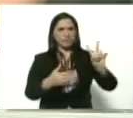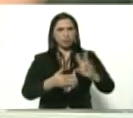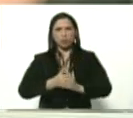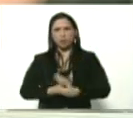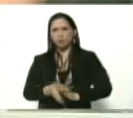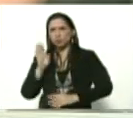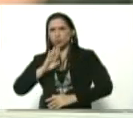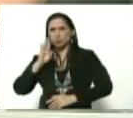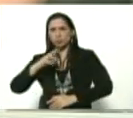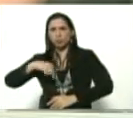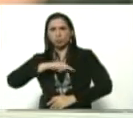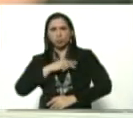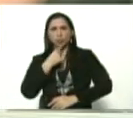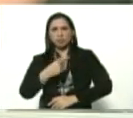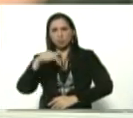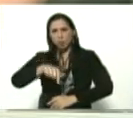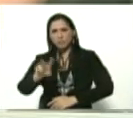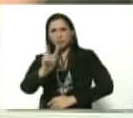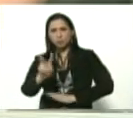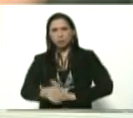marramucia, como decimos en Venezuela.